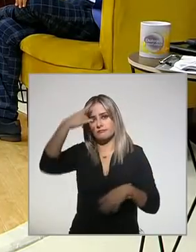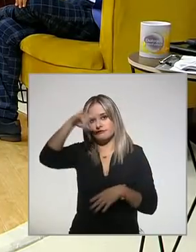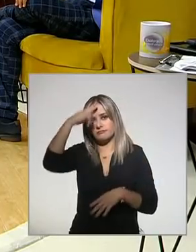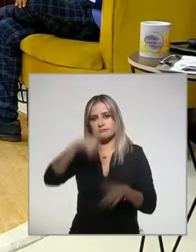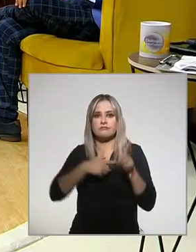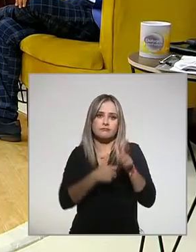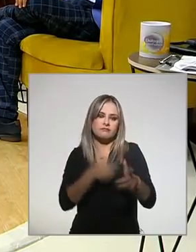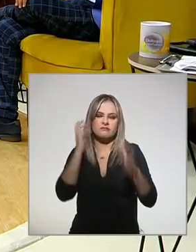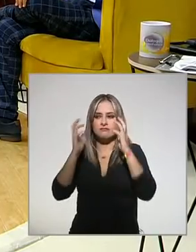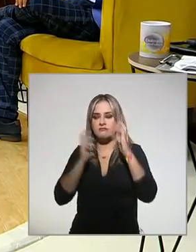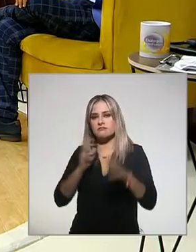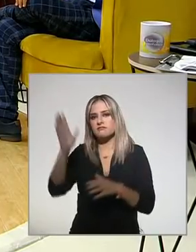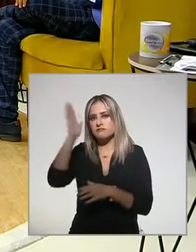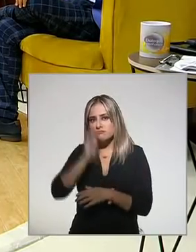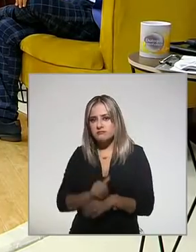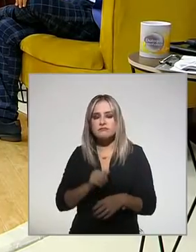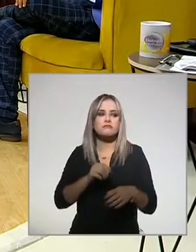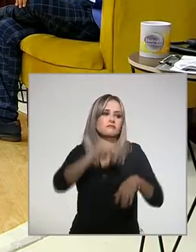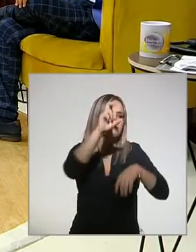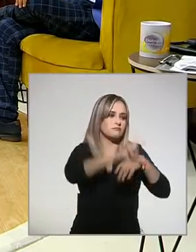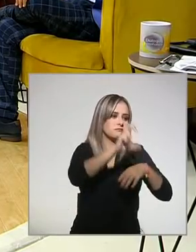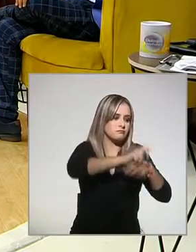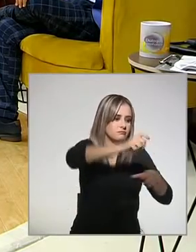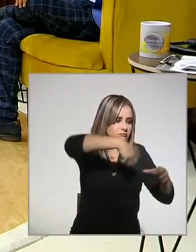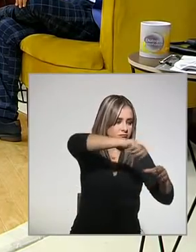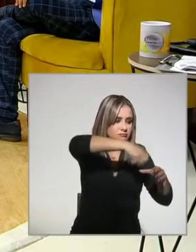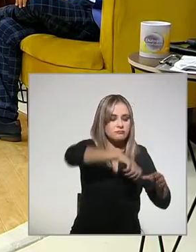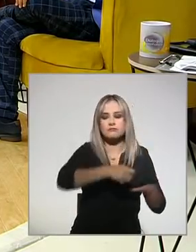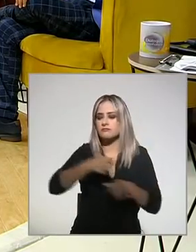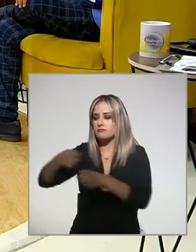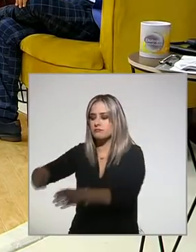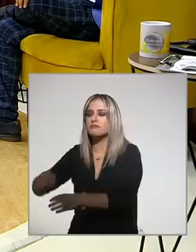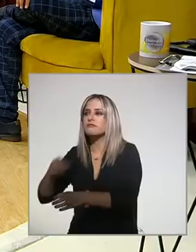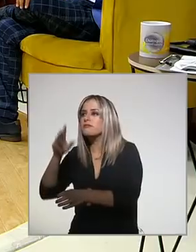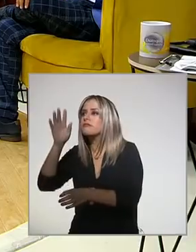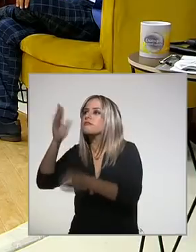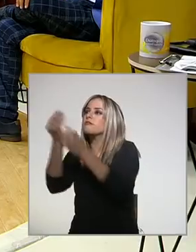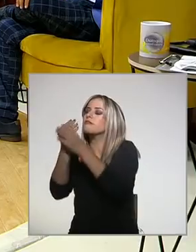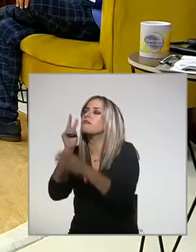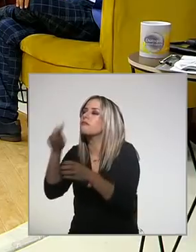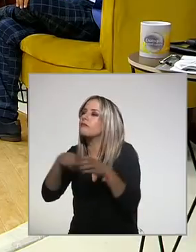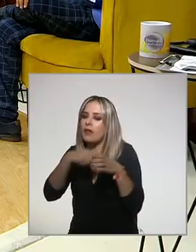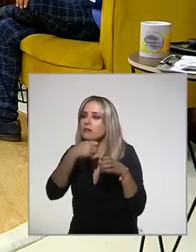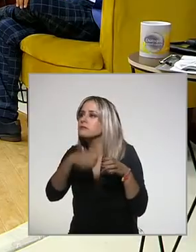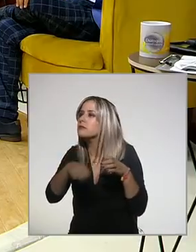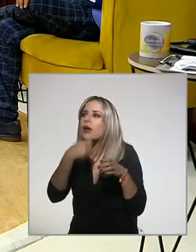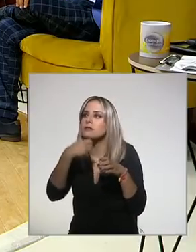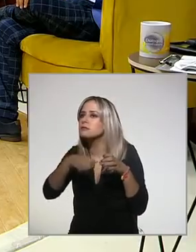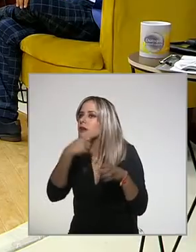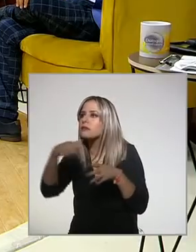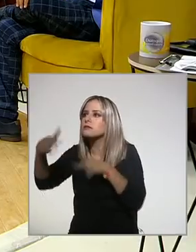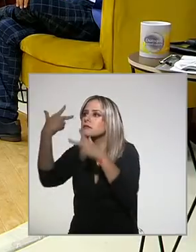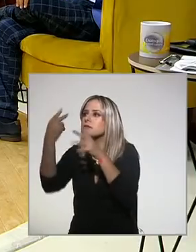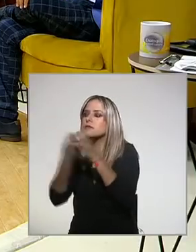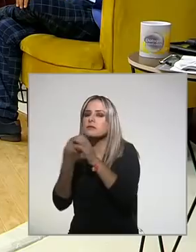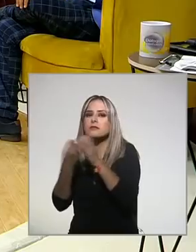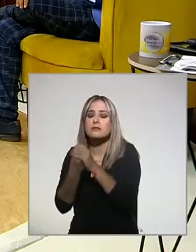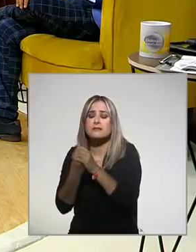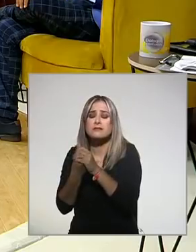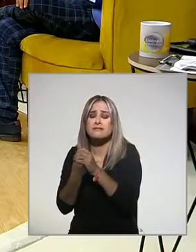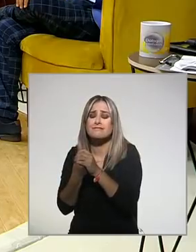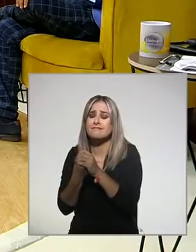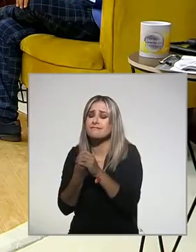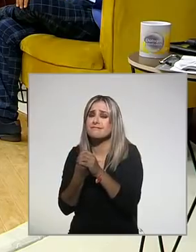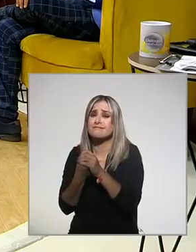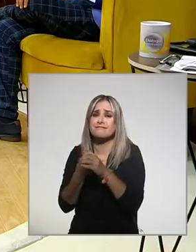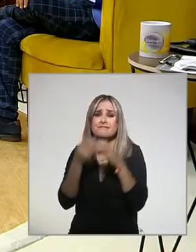Y la mamá dándole el huevito mientras estaba. No sabes, trabajo mucho con maestros. La cantidad de quejas, no solo de los